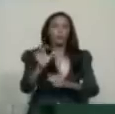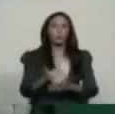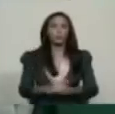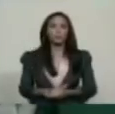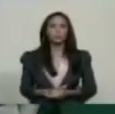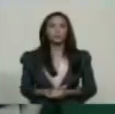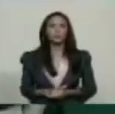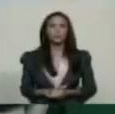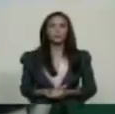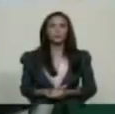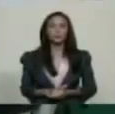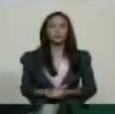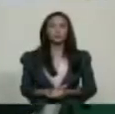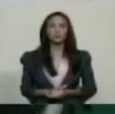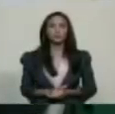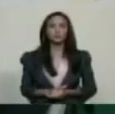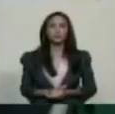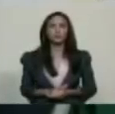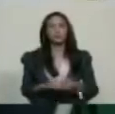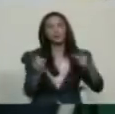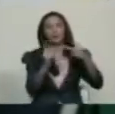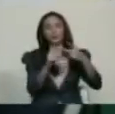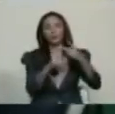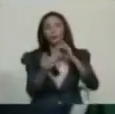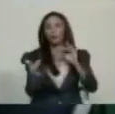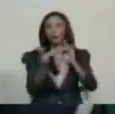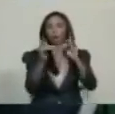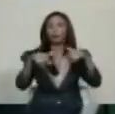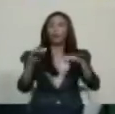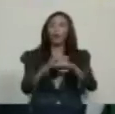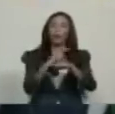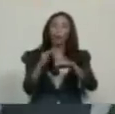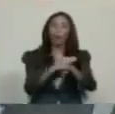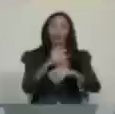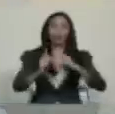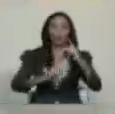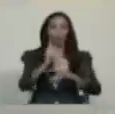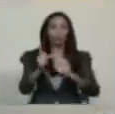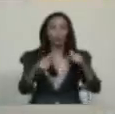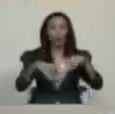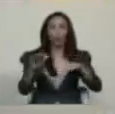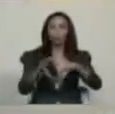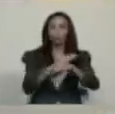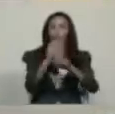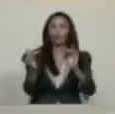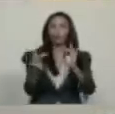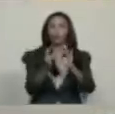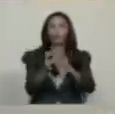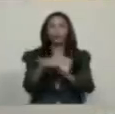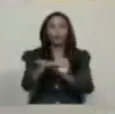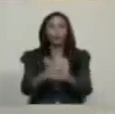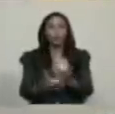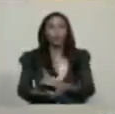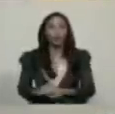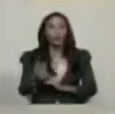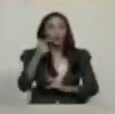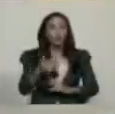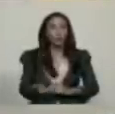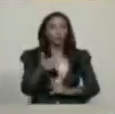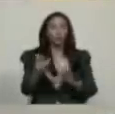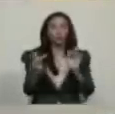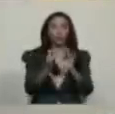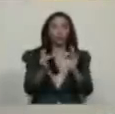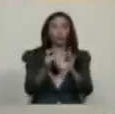Bueno, vamos entonces a hacer un segundo pase. Hoy jueves productivo. Vamos a hacer un pase muy importante.